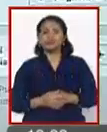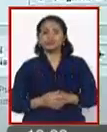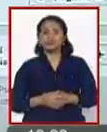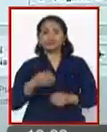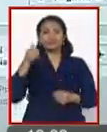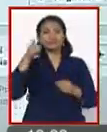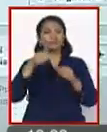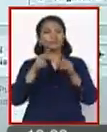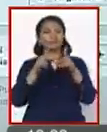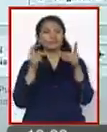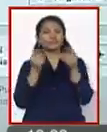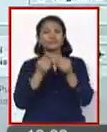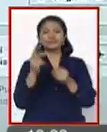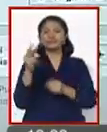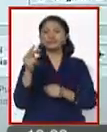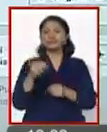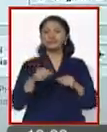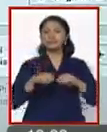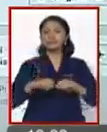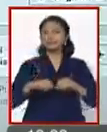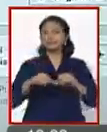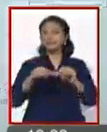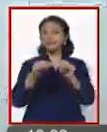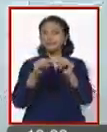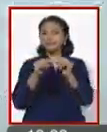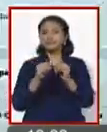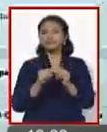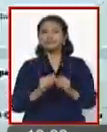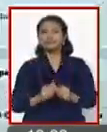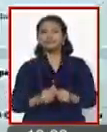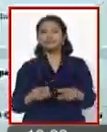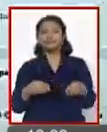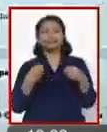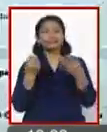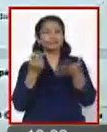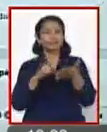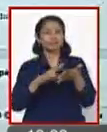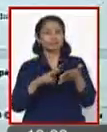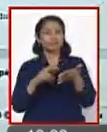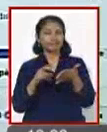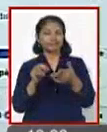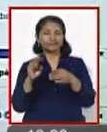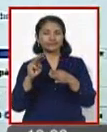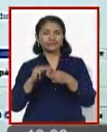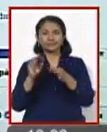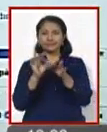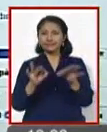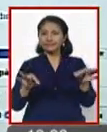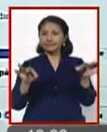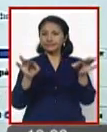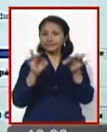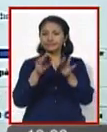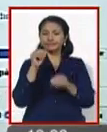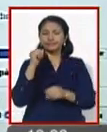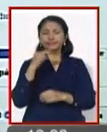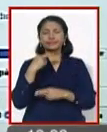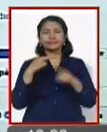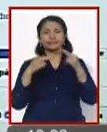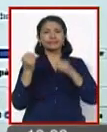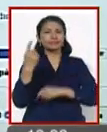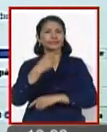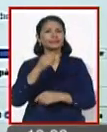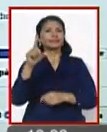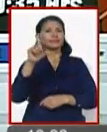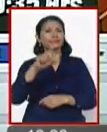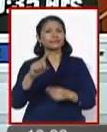sugerencias. Recuerde que el departamento de prensa está de manera permanente dándole lectura a sus mensajes importantes que usted va dejando. Noticieros Al Día van de